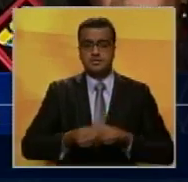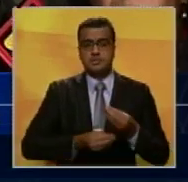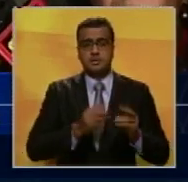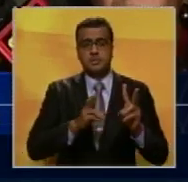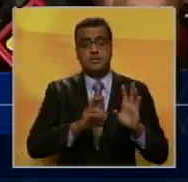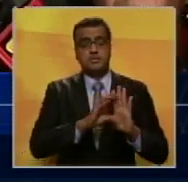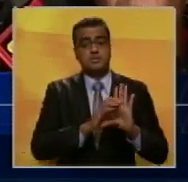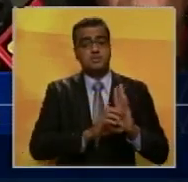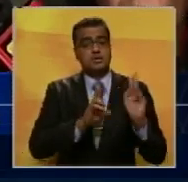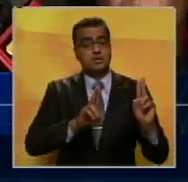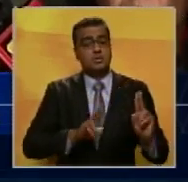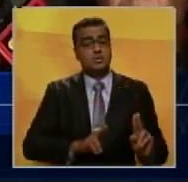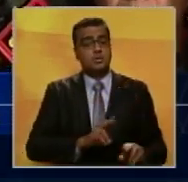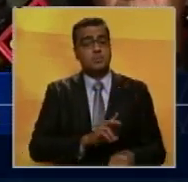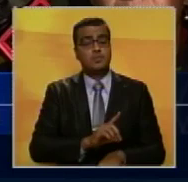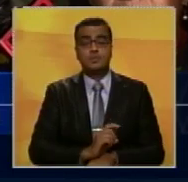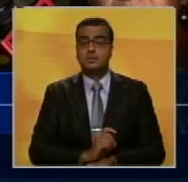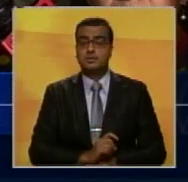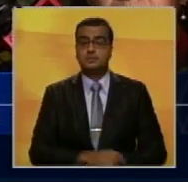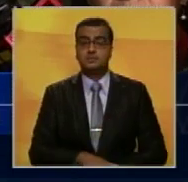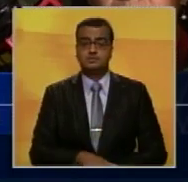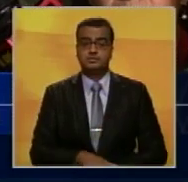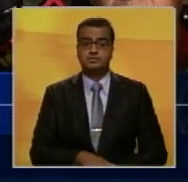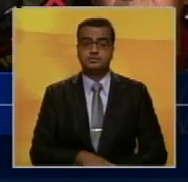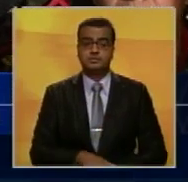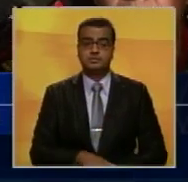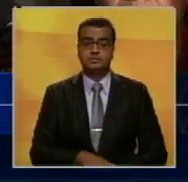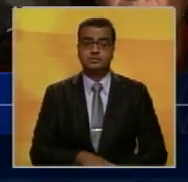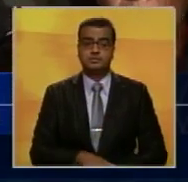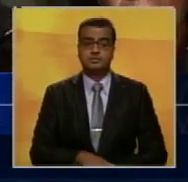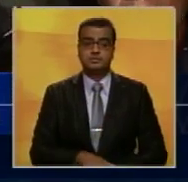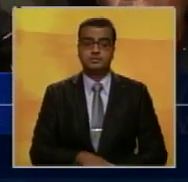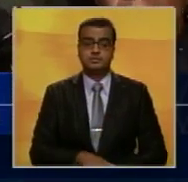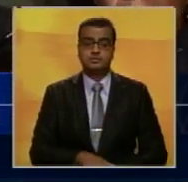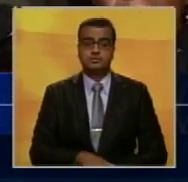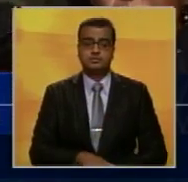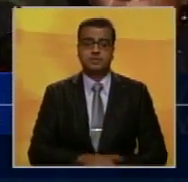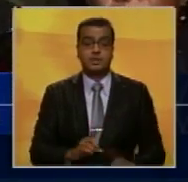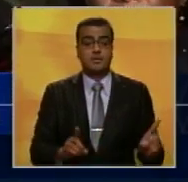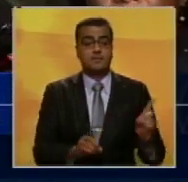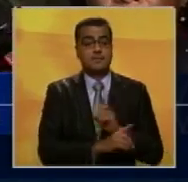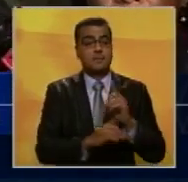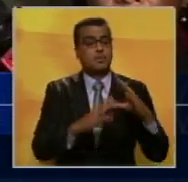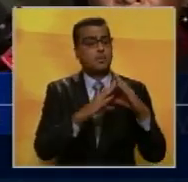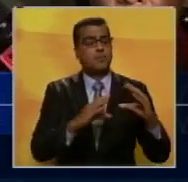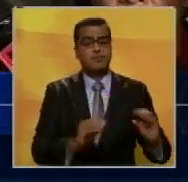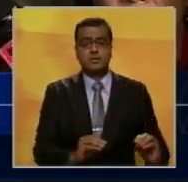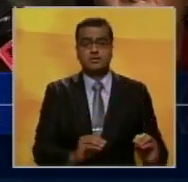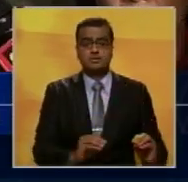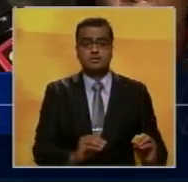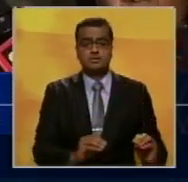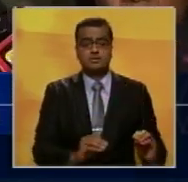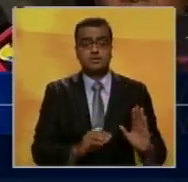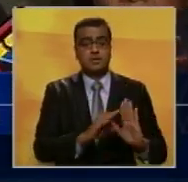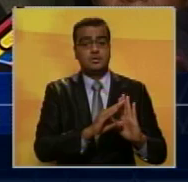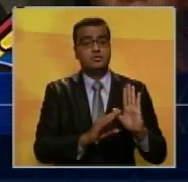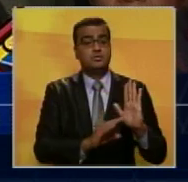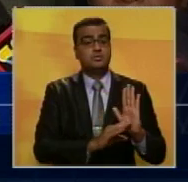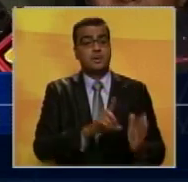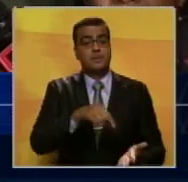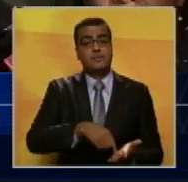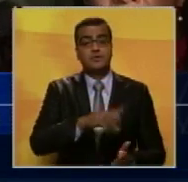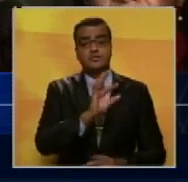Constitución que en ningún momento va a suplantar definitivamente o en su todo a la